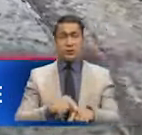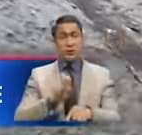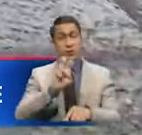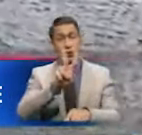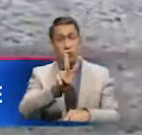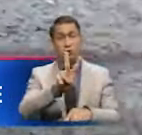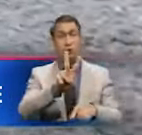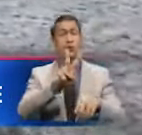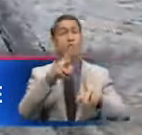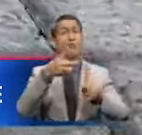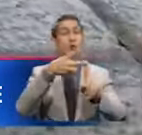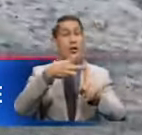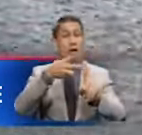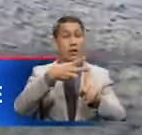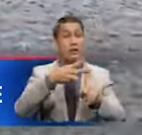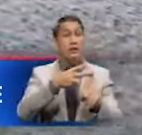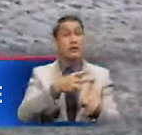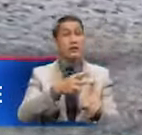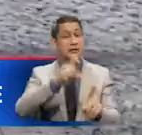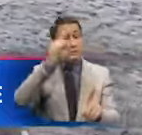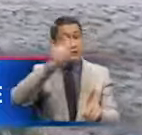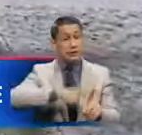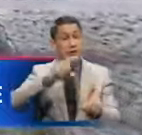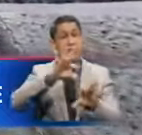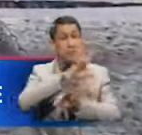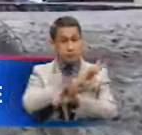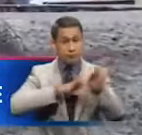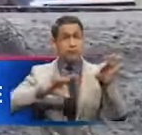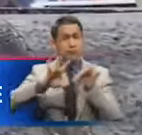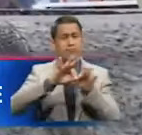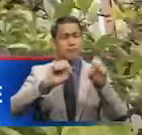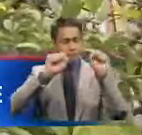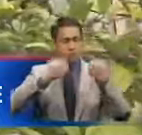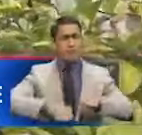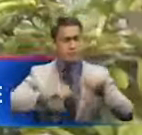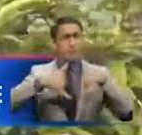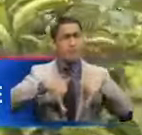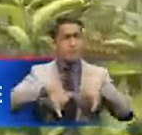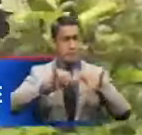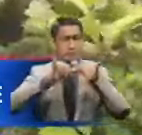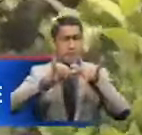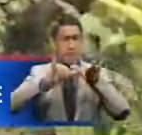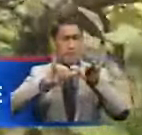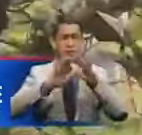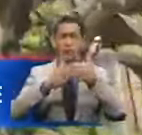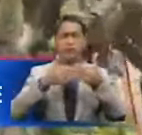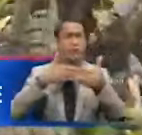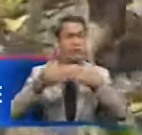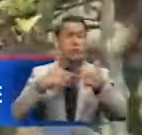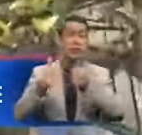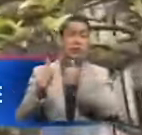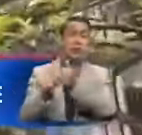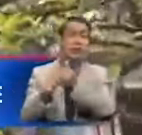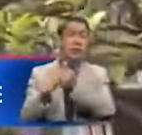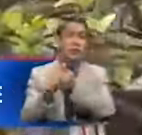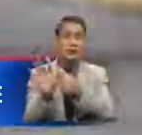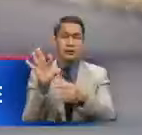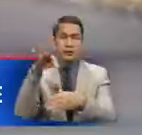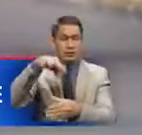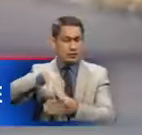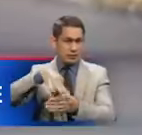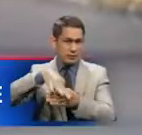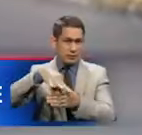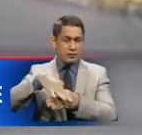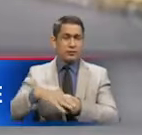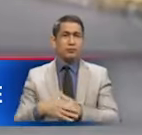los cinco vocales que conforman el Consejo Nacional Electoral sí podrá darse, independientemente de que un proceso electoral